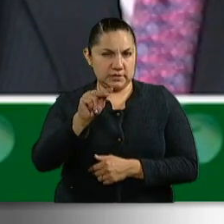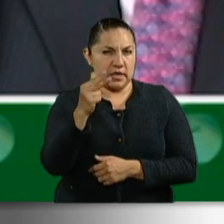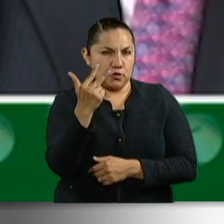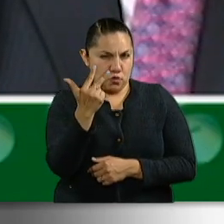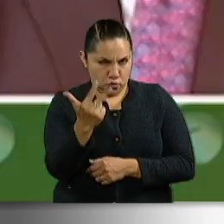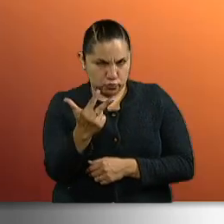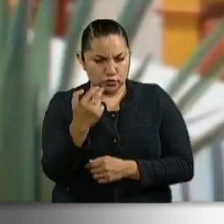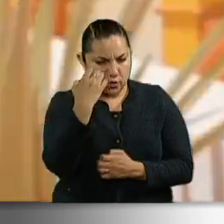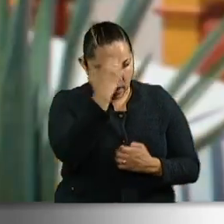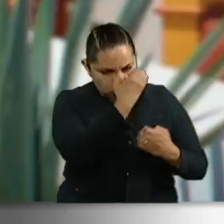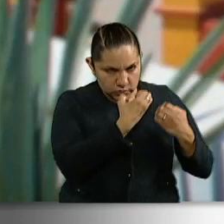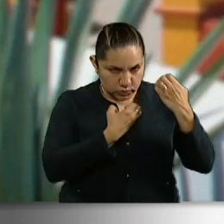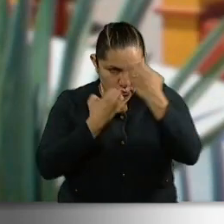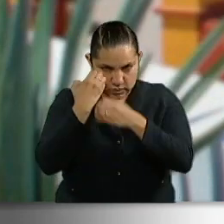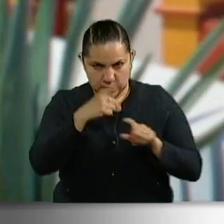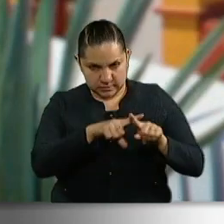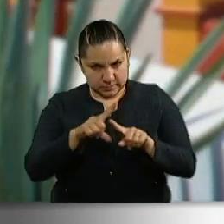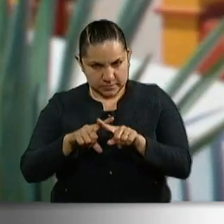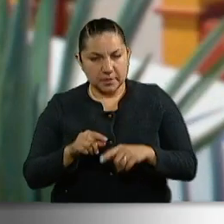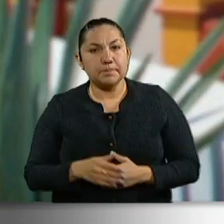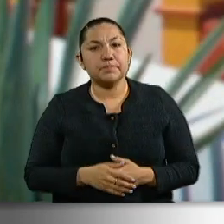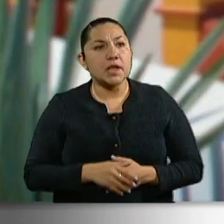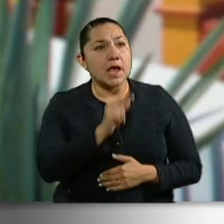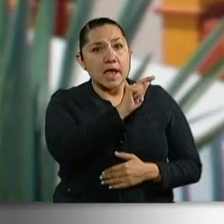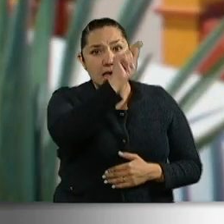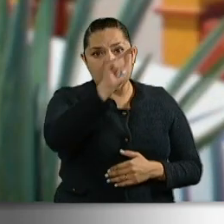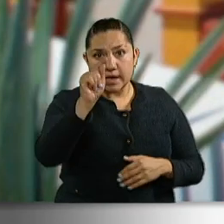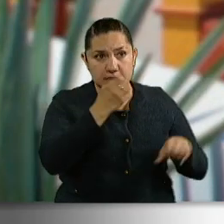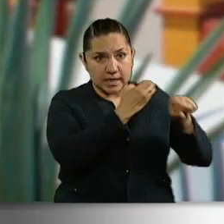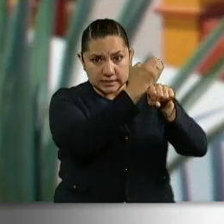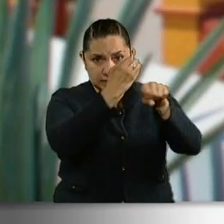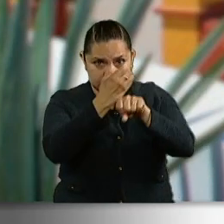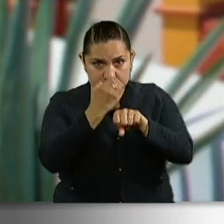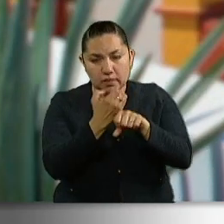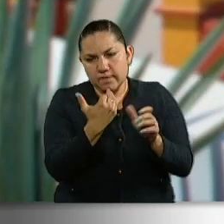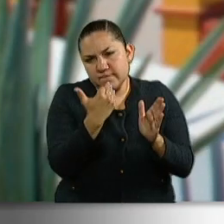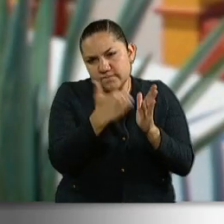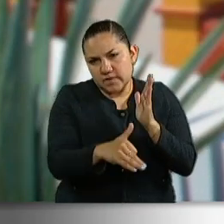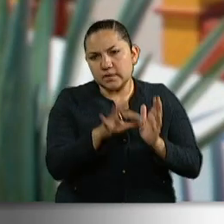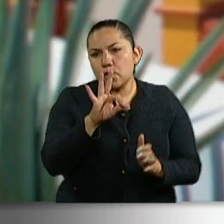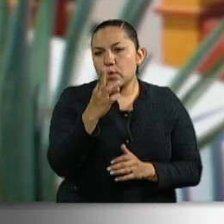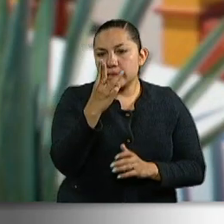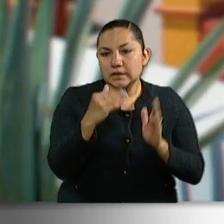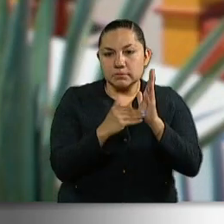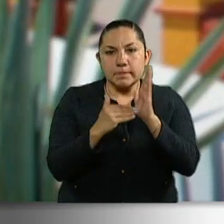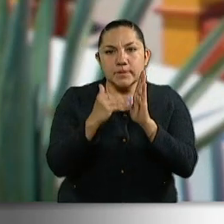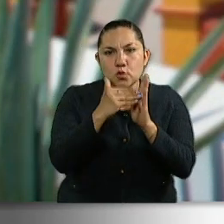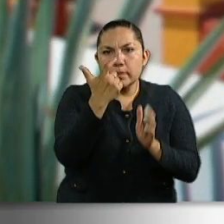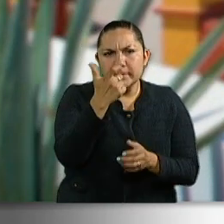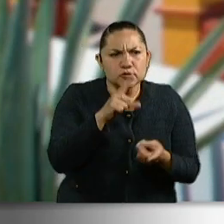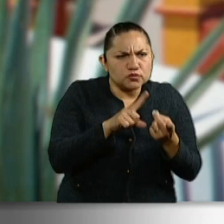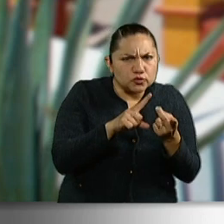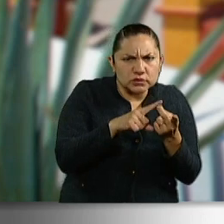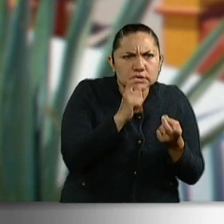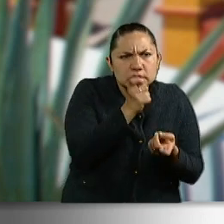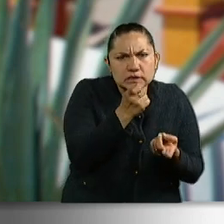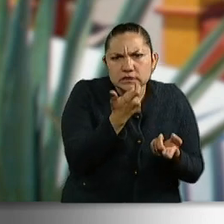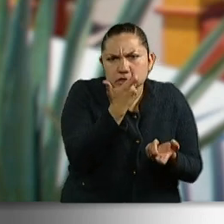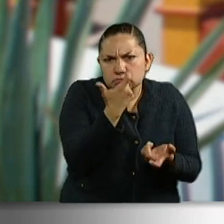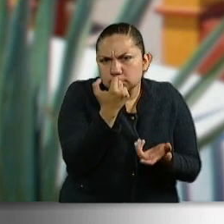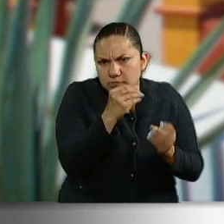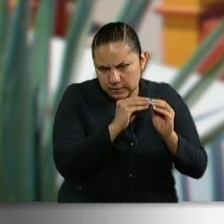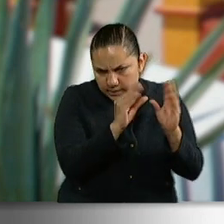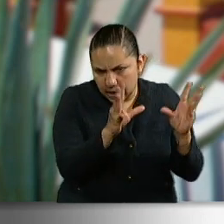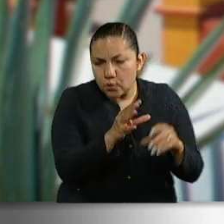1.688 auditorías. Los estados aún deben aclarar 43 mil millones de pesos. Alcaldías y municipios un total de 5.700